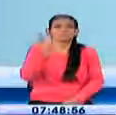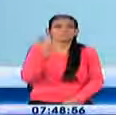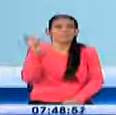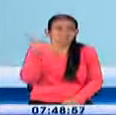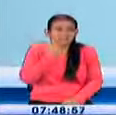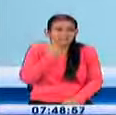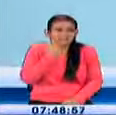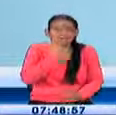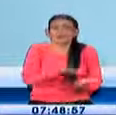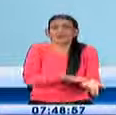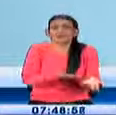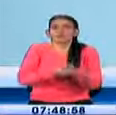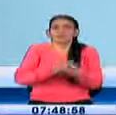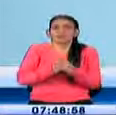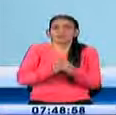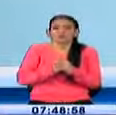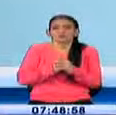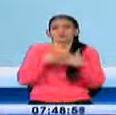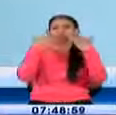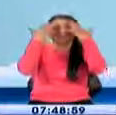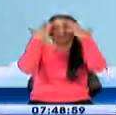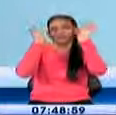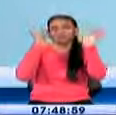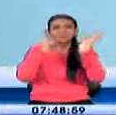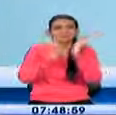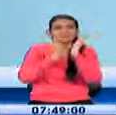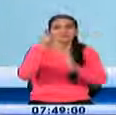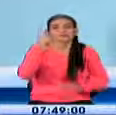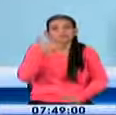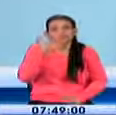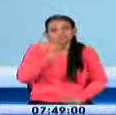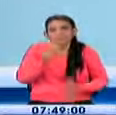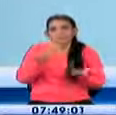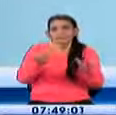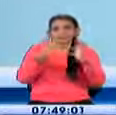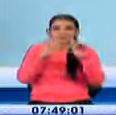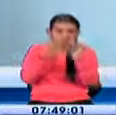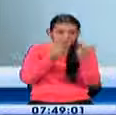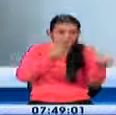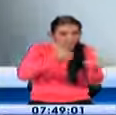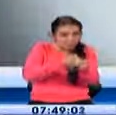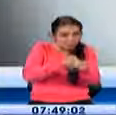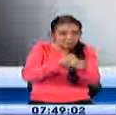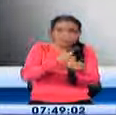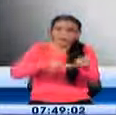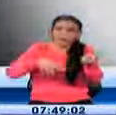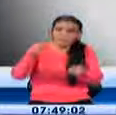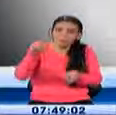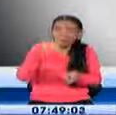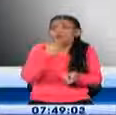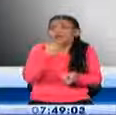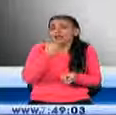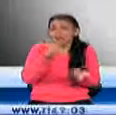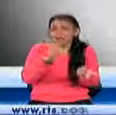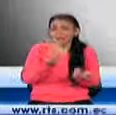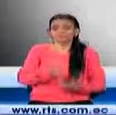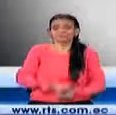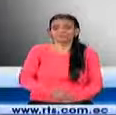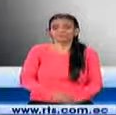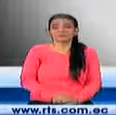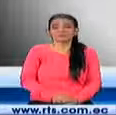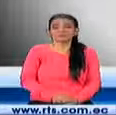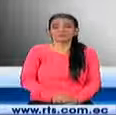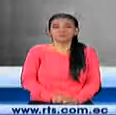necesite, tal vez, uno nunca sabe, ¿no? Necesite el apoyo de un familiar, de un hermano, de alguien.